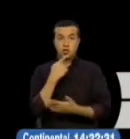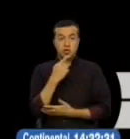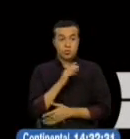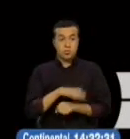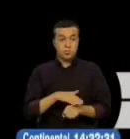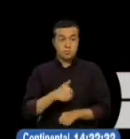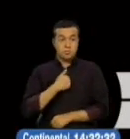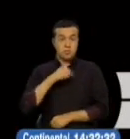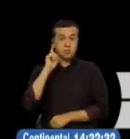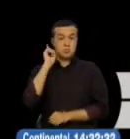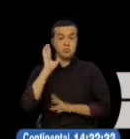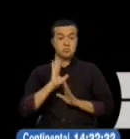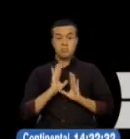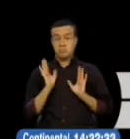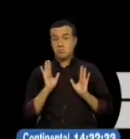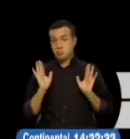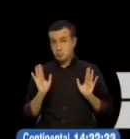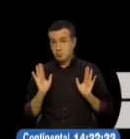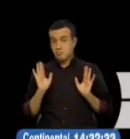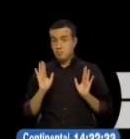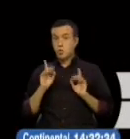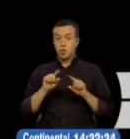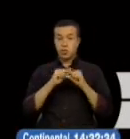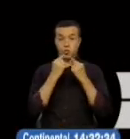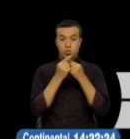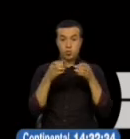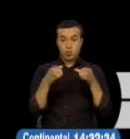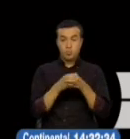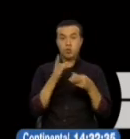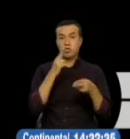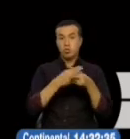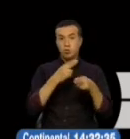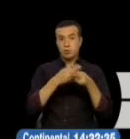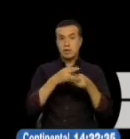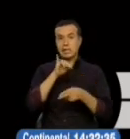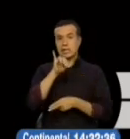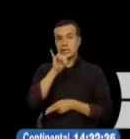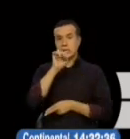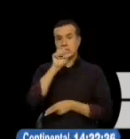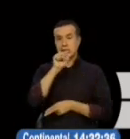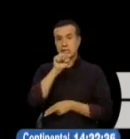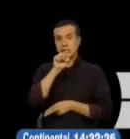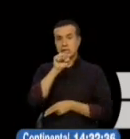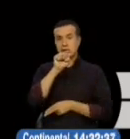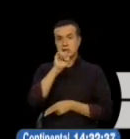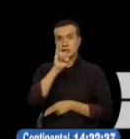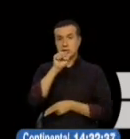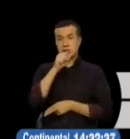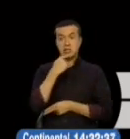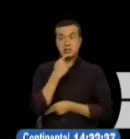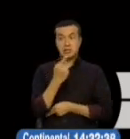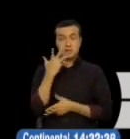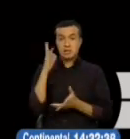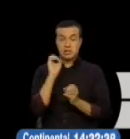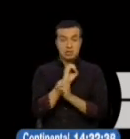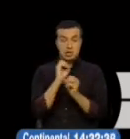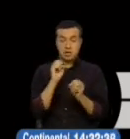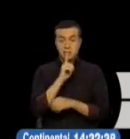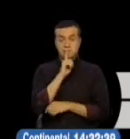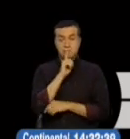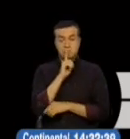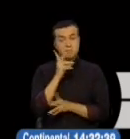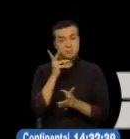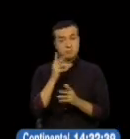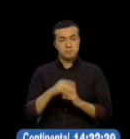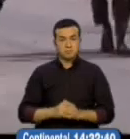el responsable del ataque, mientras que el grupo autodenominado Estado Islámico no se ha pronunciado sobre